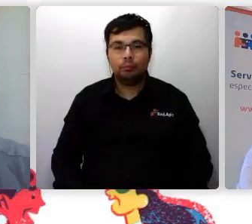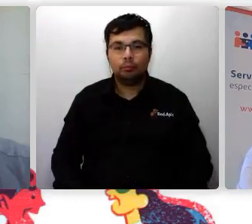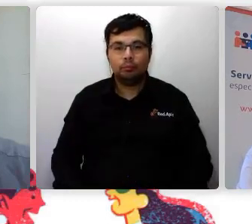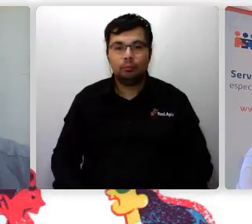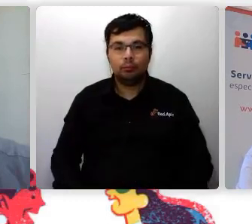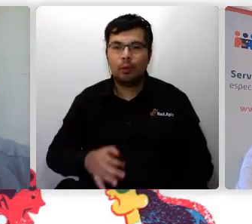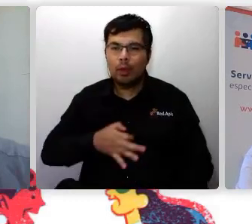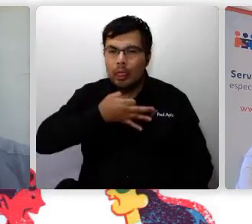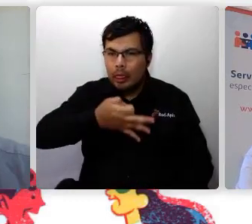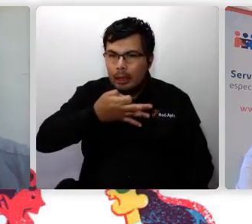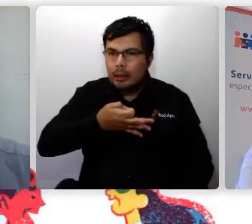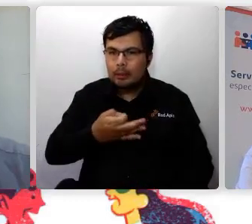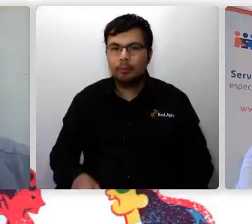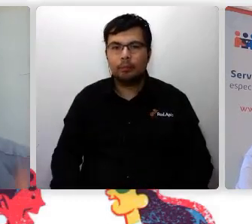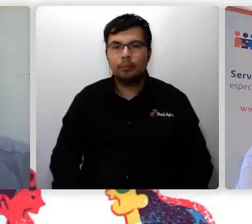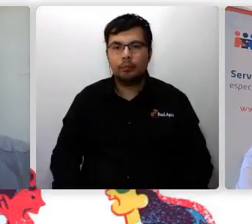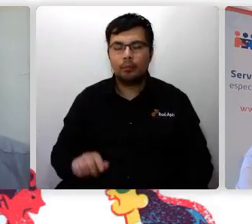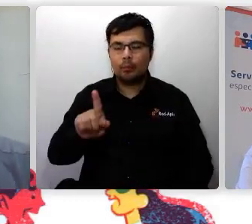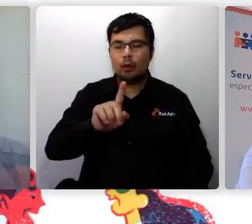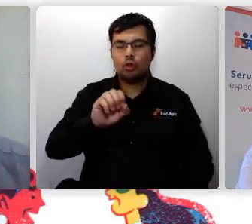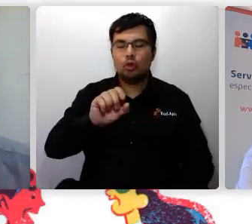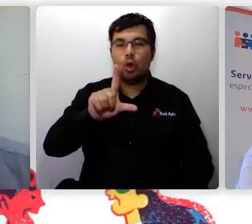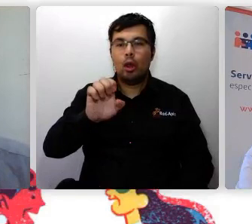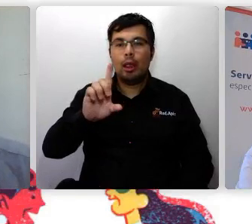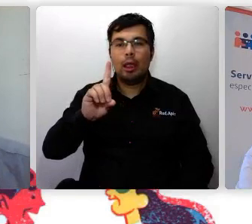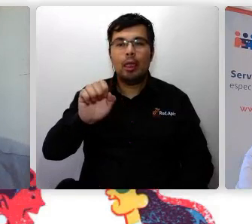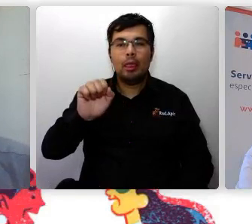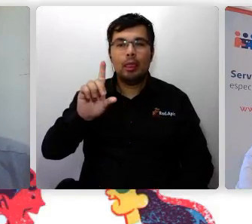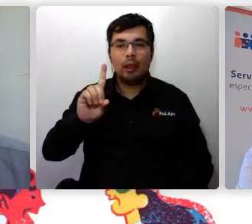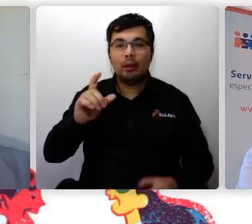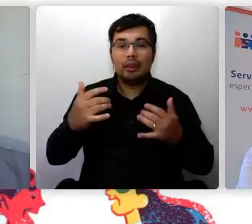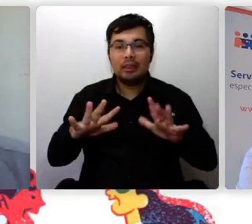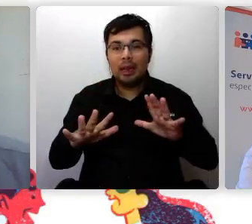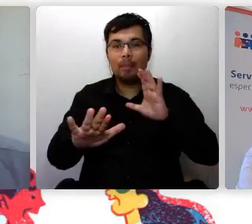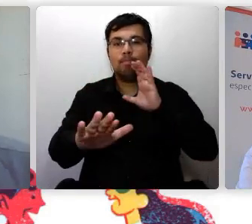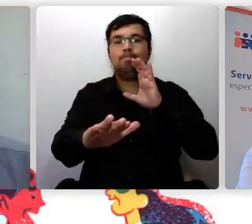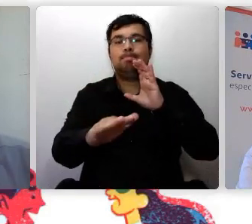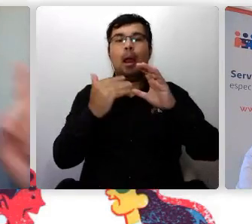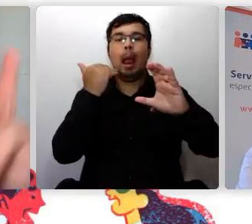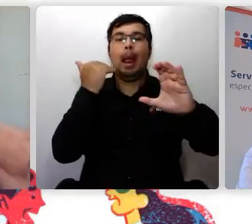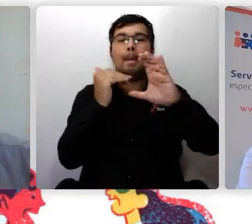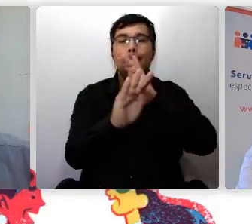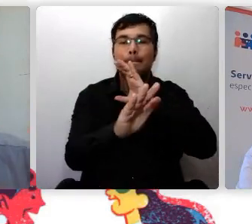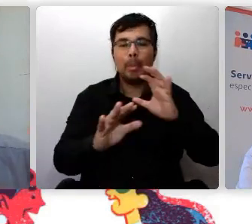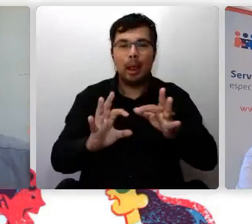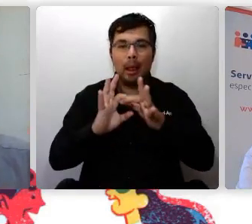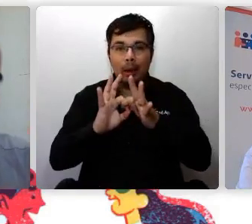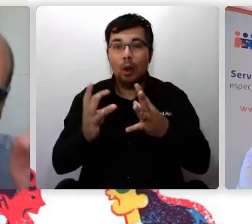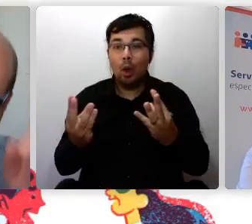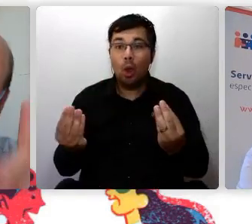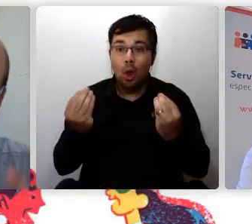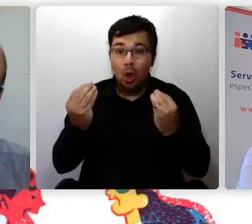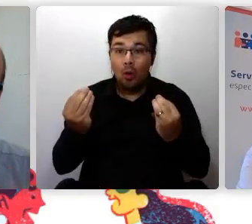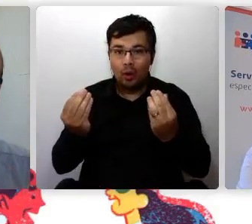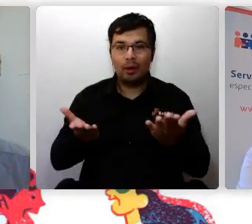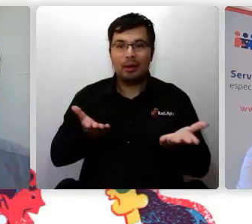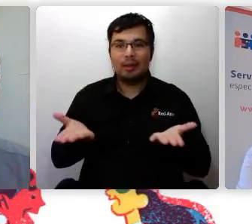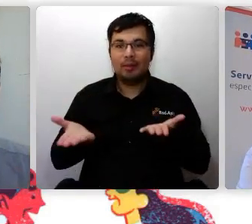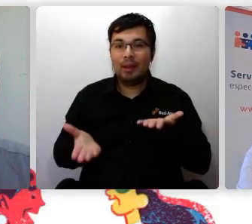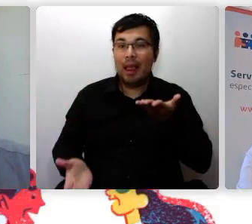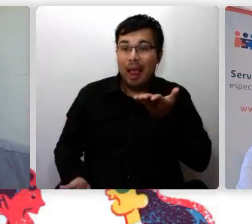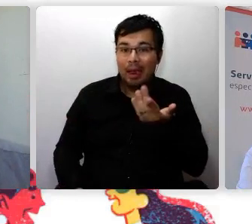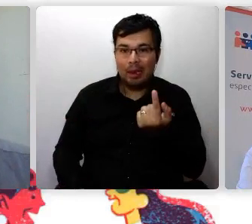cuenta. ¿Dónde está? Soledad Sepúlveda, listo, enviada mi consulta, qué bueno que exista este servicio. Ahí llegó una, don Iván, desde el punto de